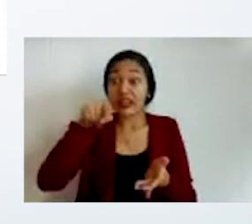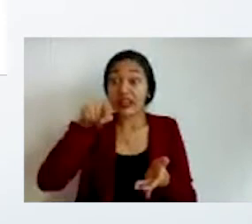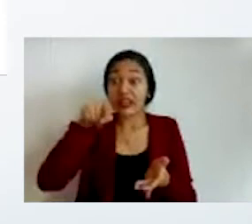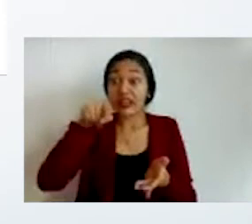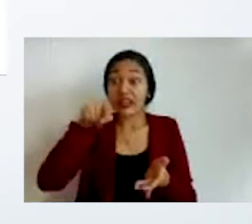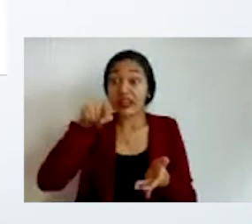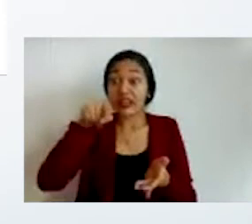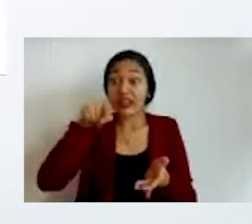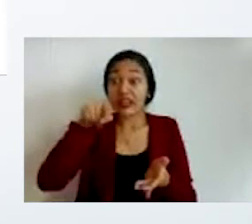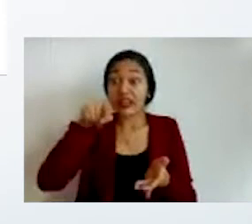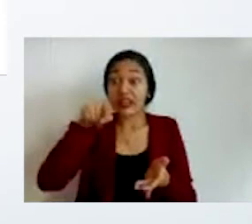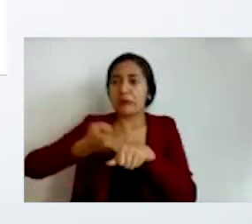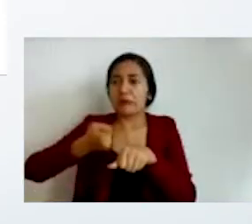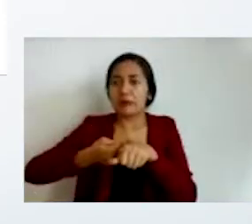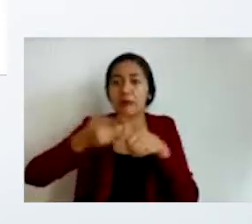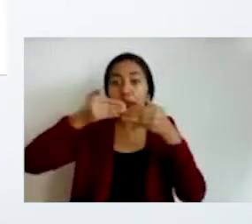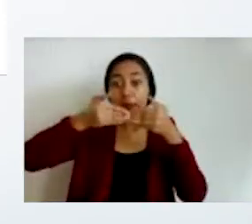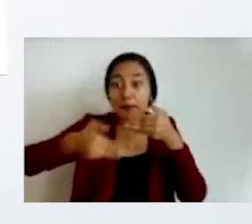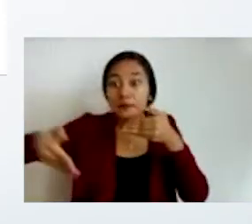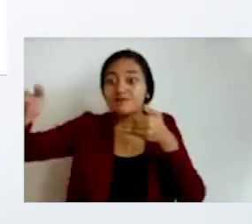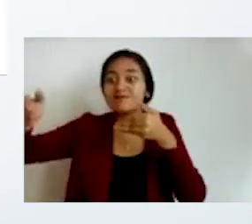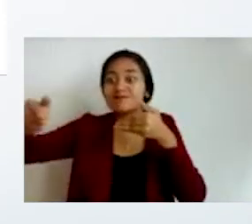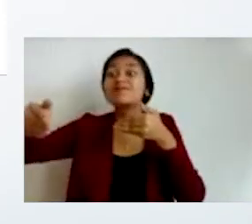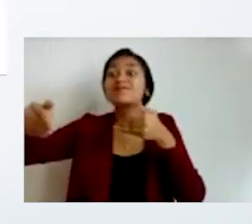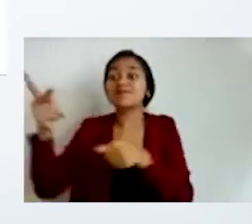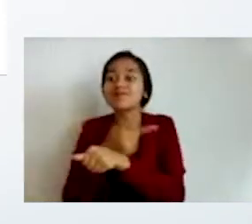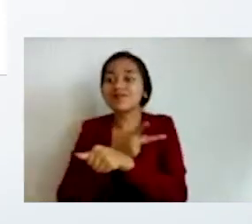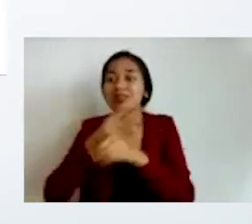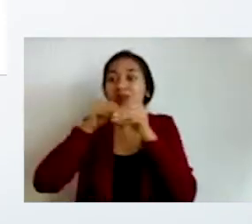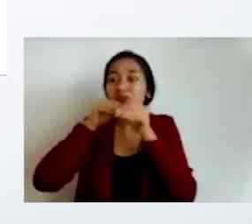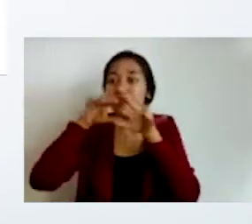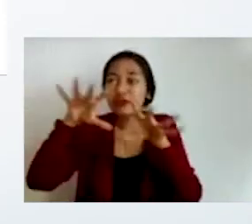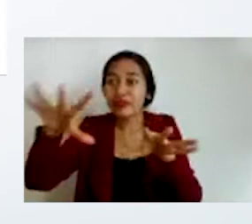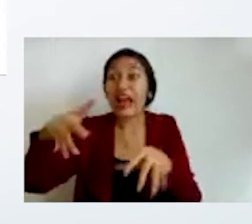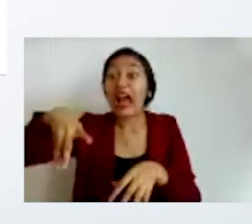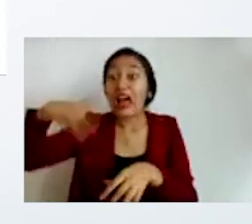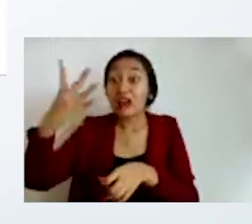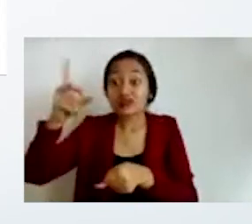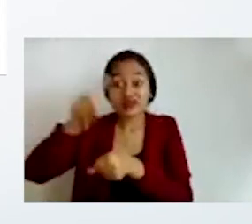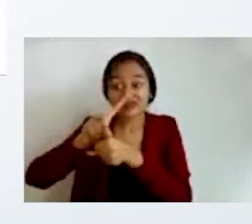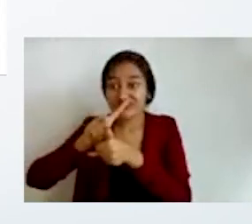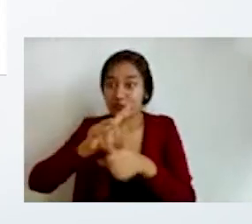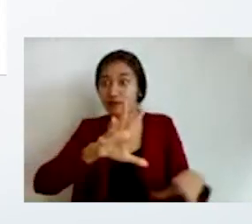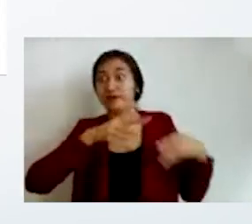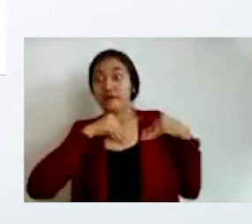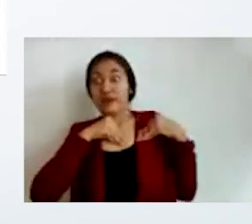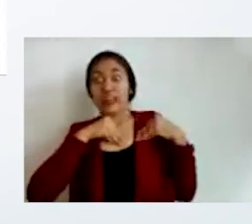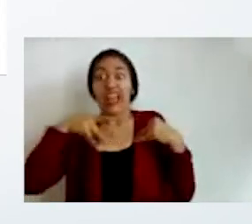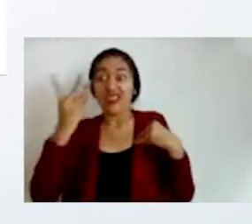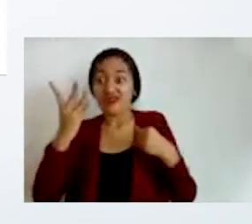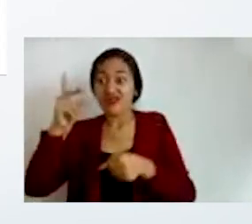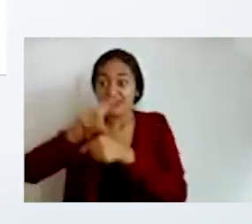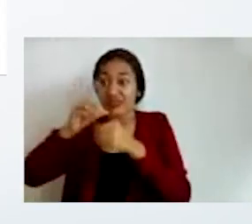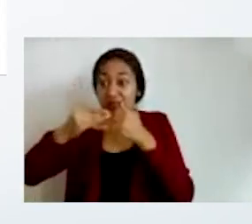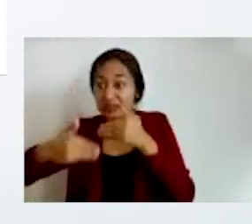siguientes días. Y digamos que hasta 14 días después de haberse contagiado, puede expresar la enfermedad, y entonces se